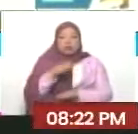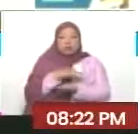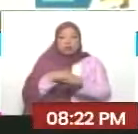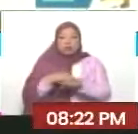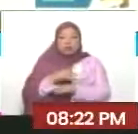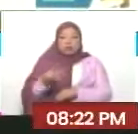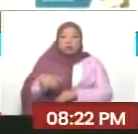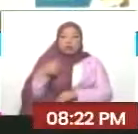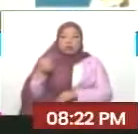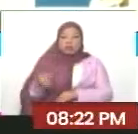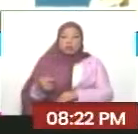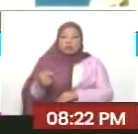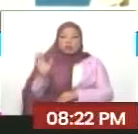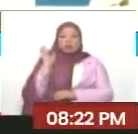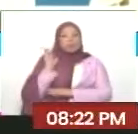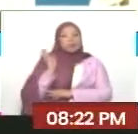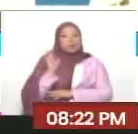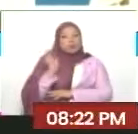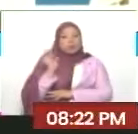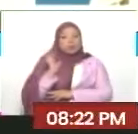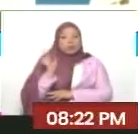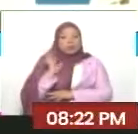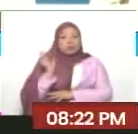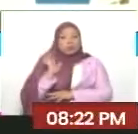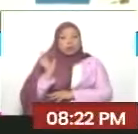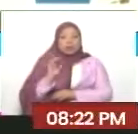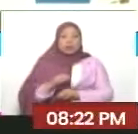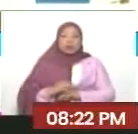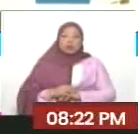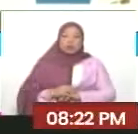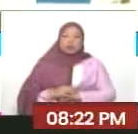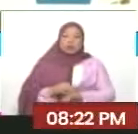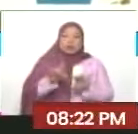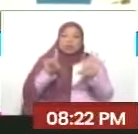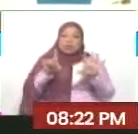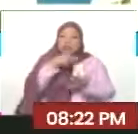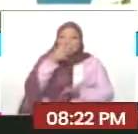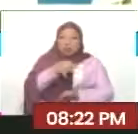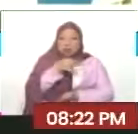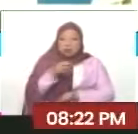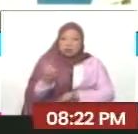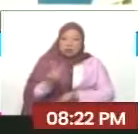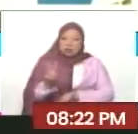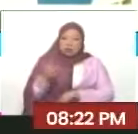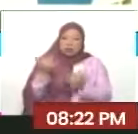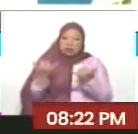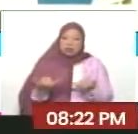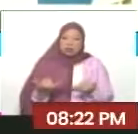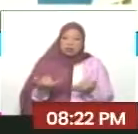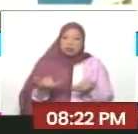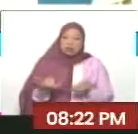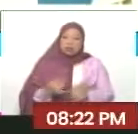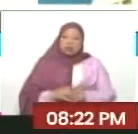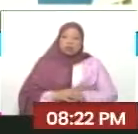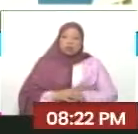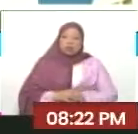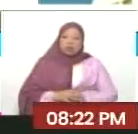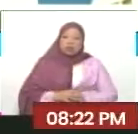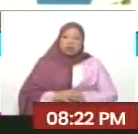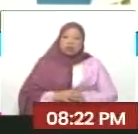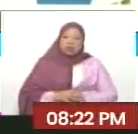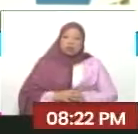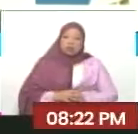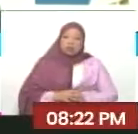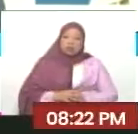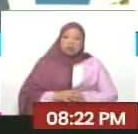y luego lo dije en la plenaria. Eran como las 6 de la tarde aquí en Venezuela cuando yo hablé. Y lo dije,